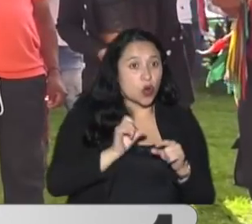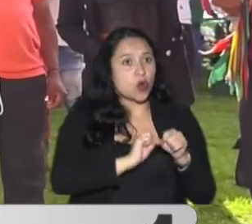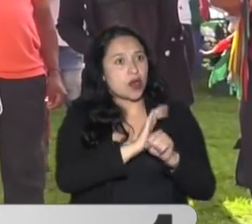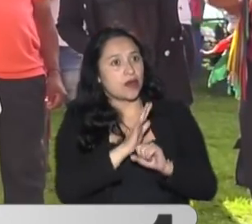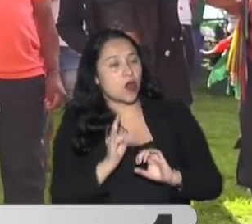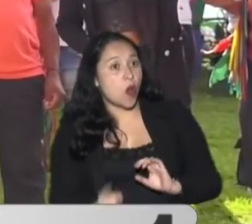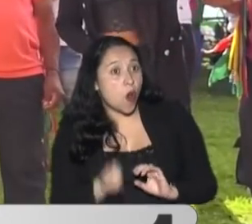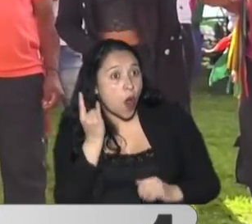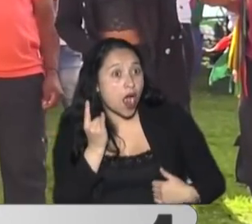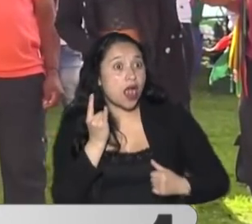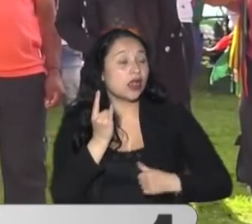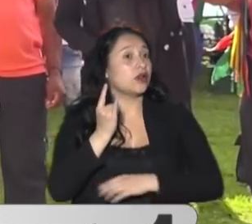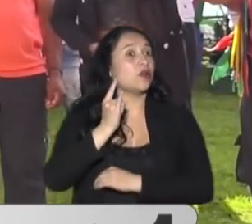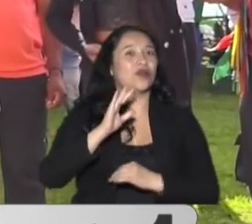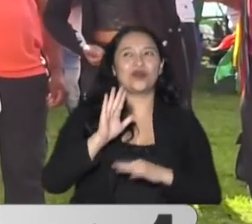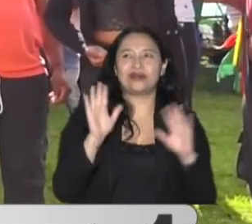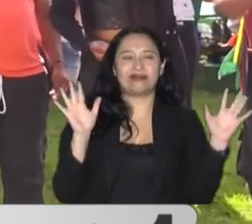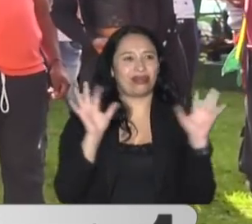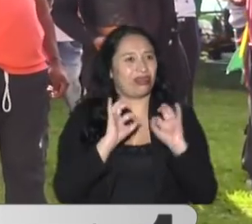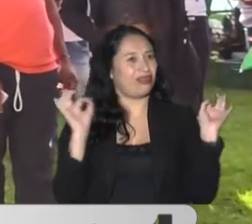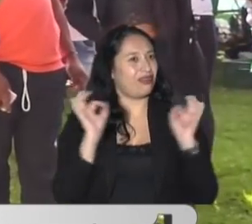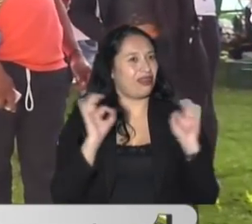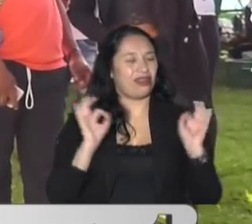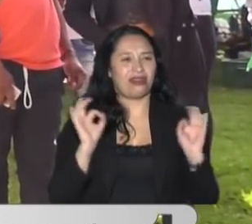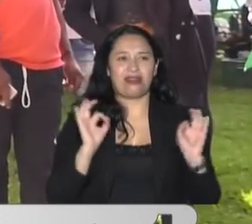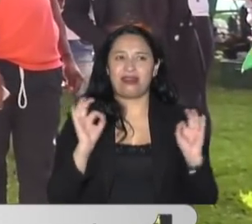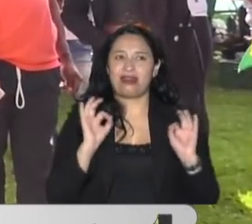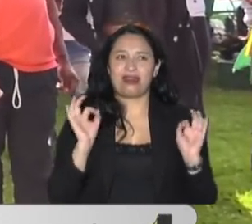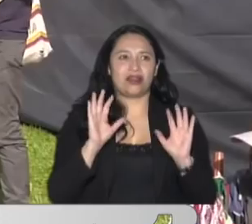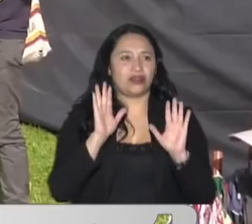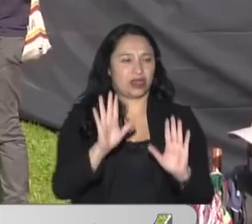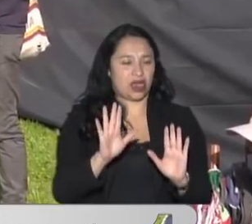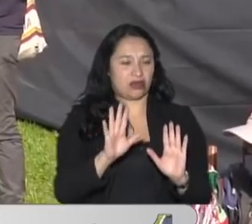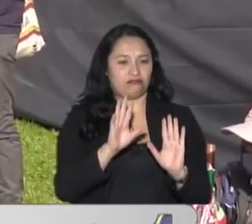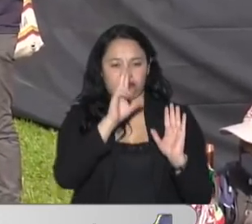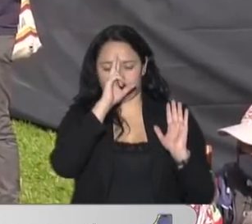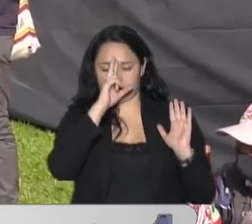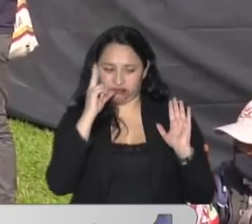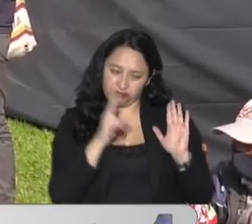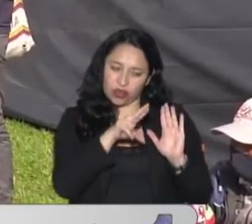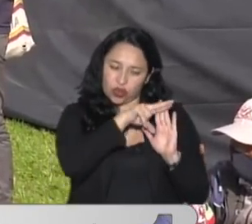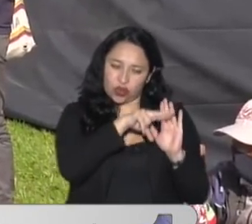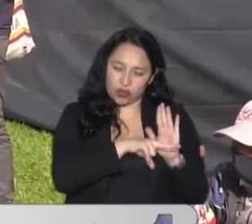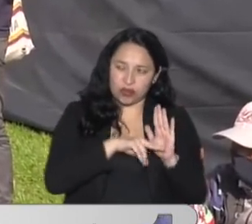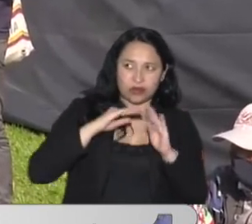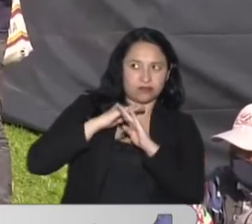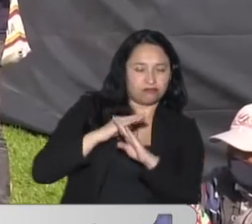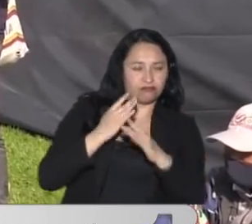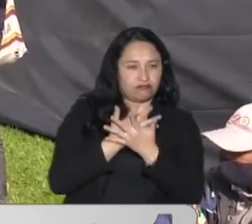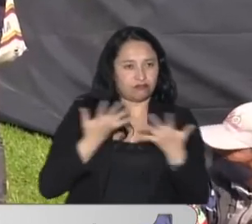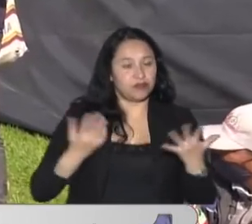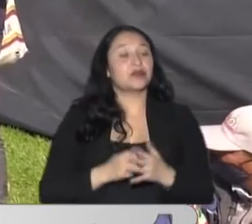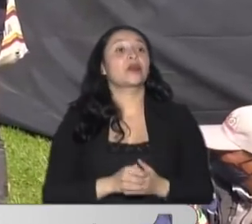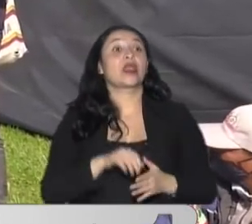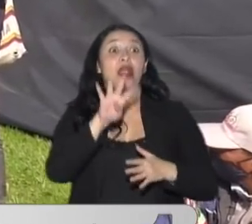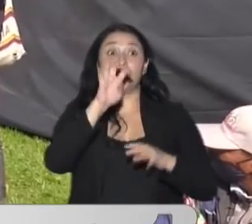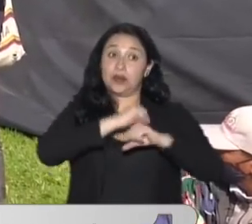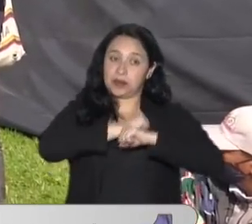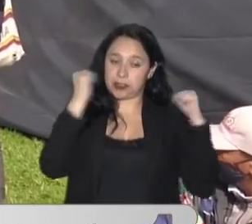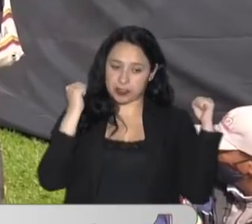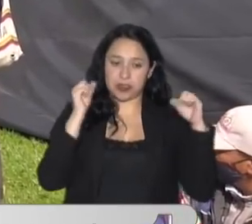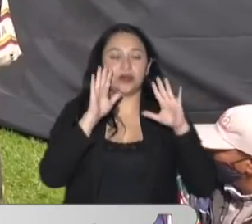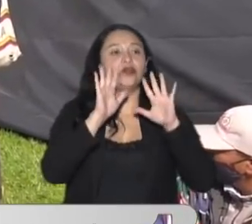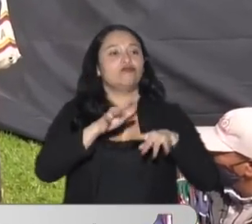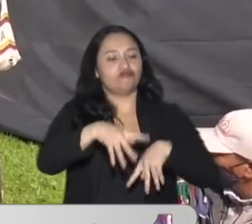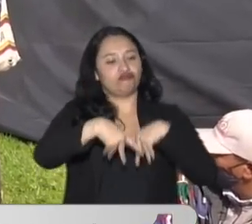haya perturbación de ninguna organización que esté fuera de la ley. A las 9 de la mañana salieron del Palacio de los Deportes con destino a la